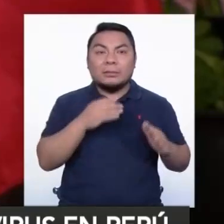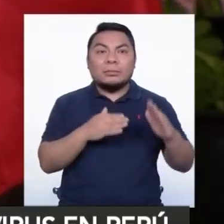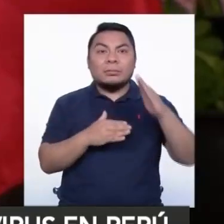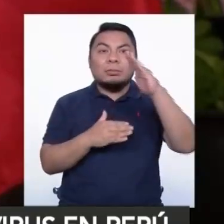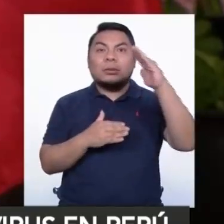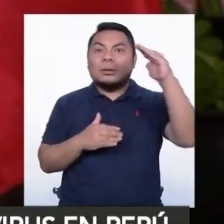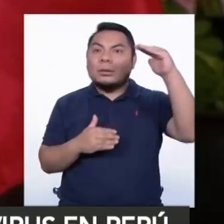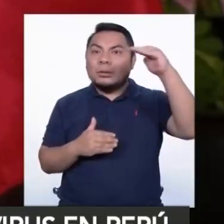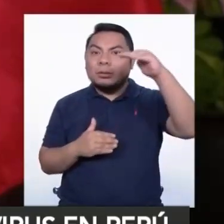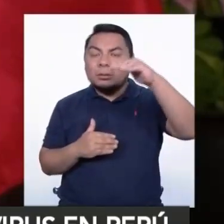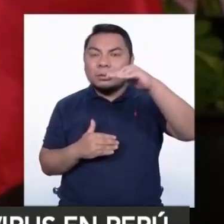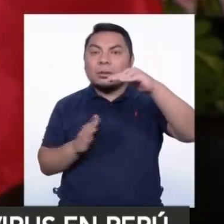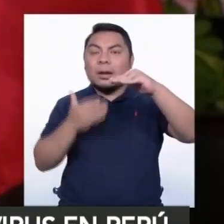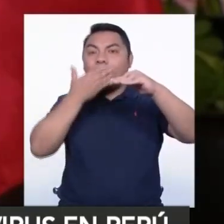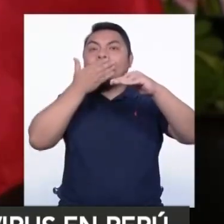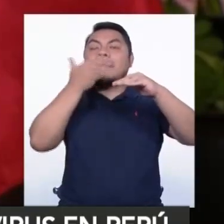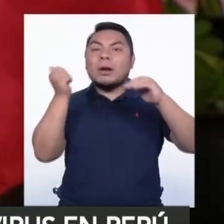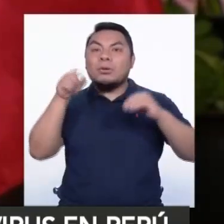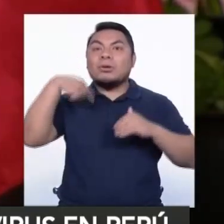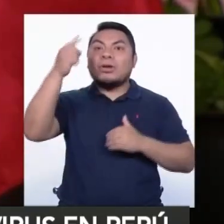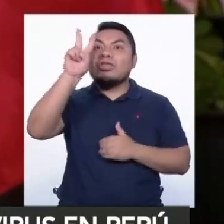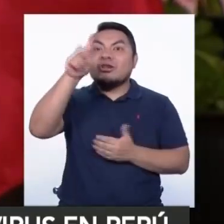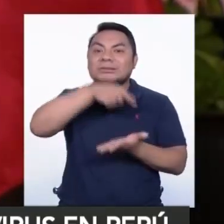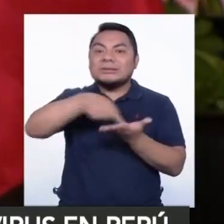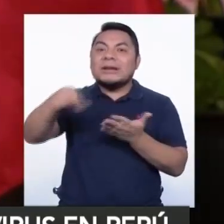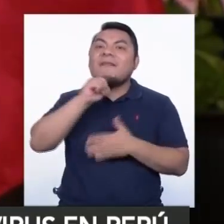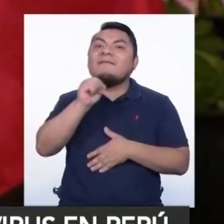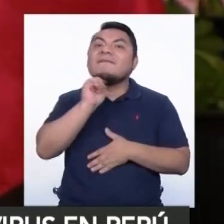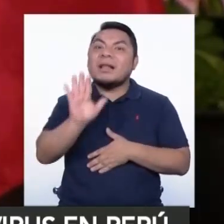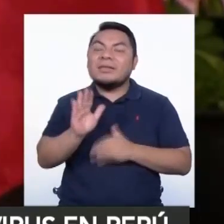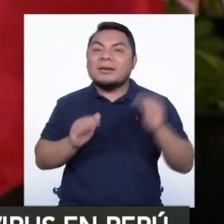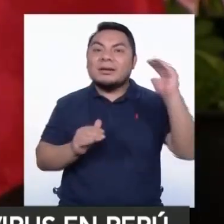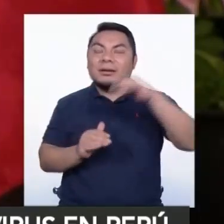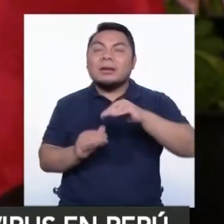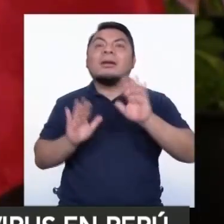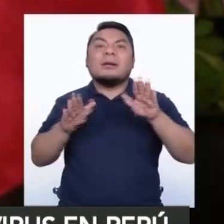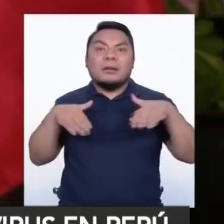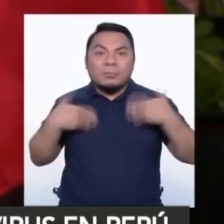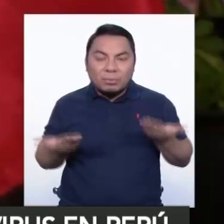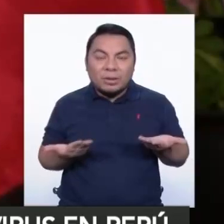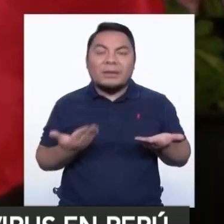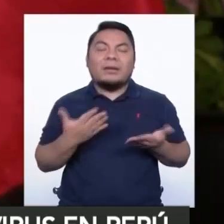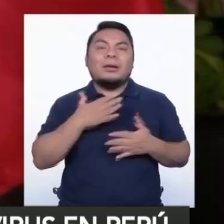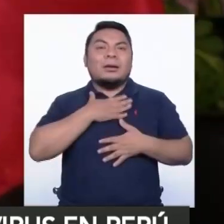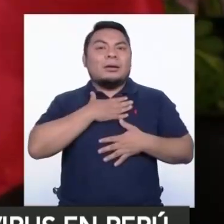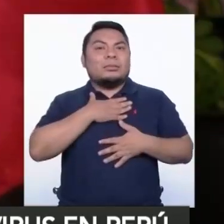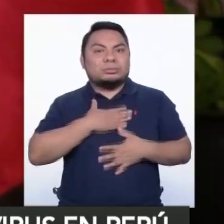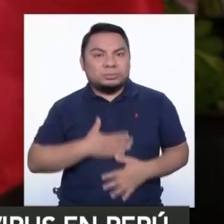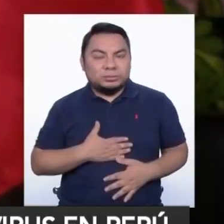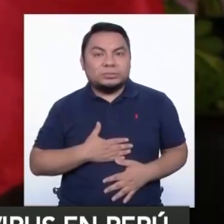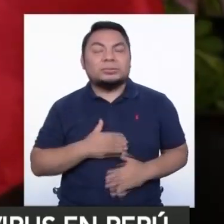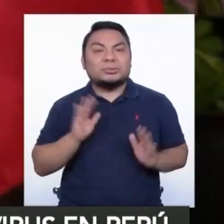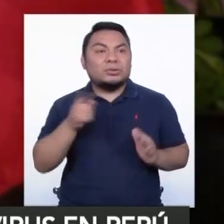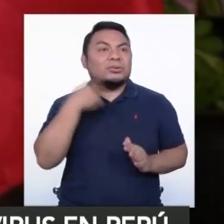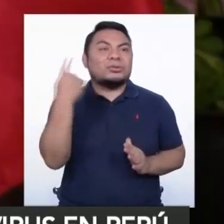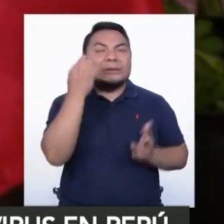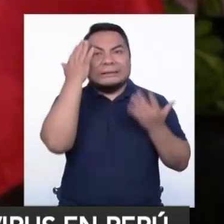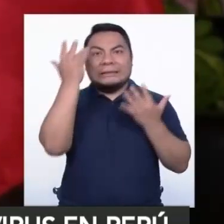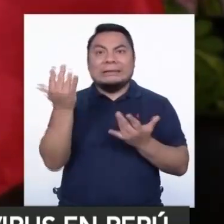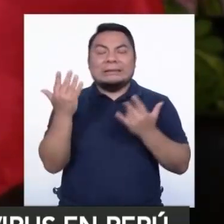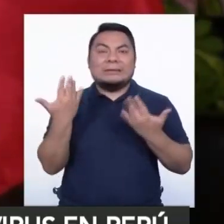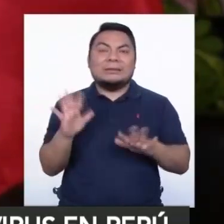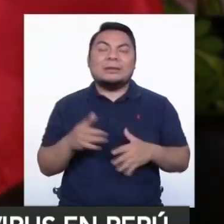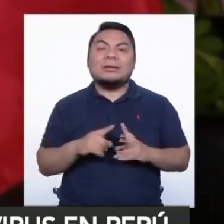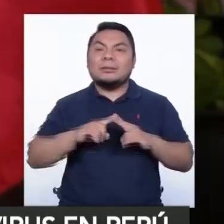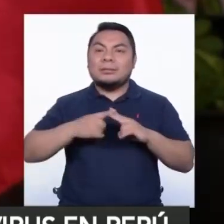igual o mejor en estas 2 semanas, permite vislumbrar una salida, como todos esperamos, a